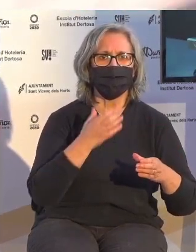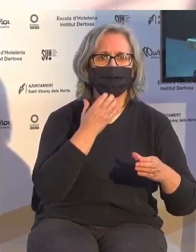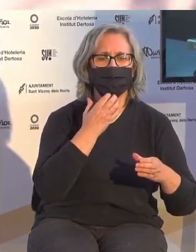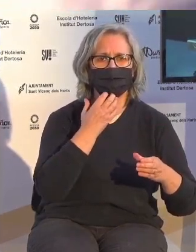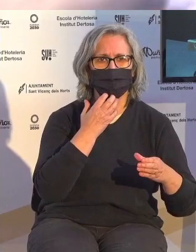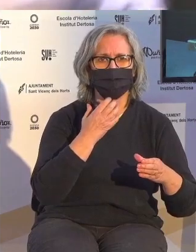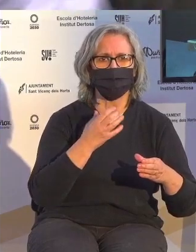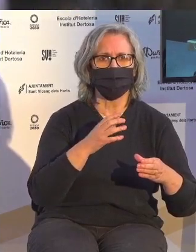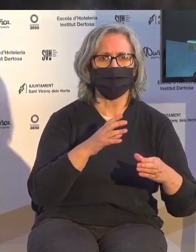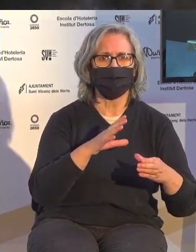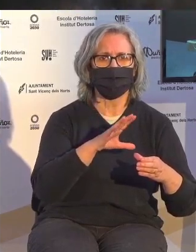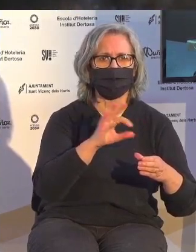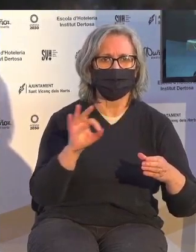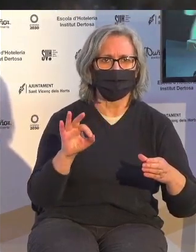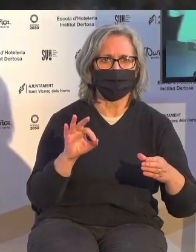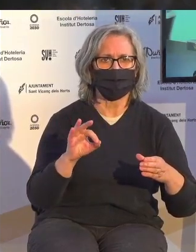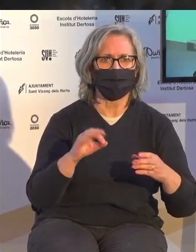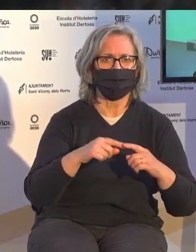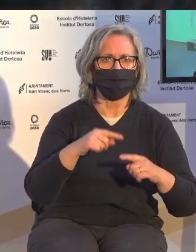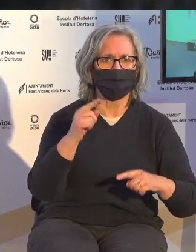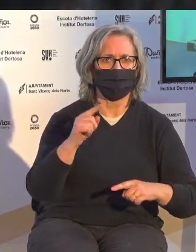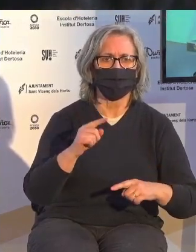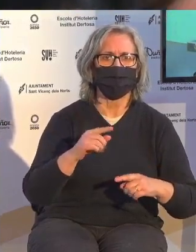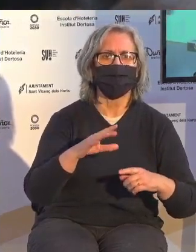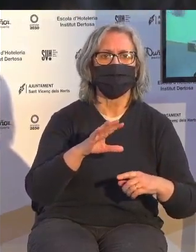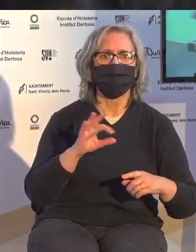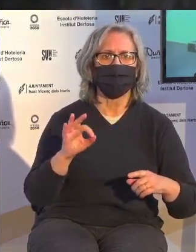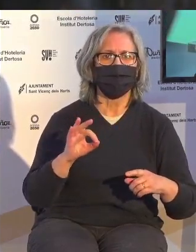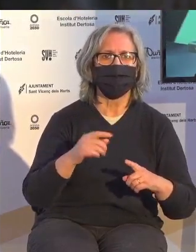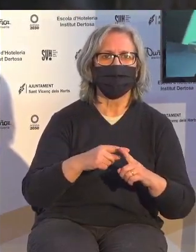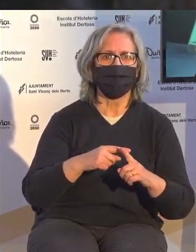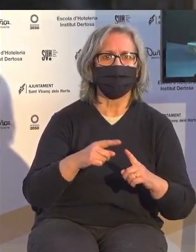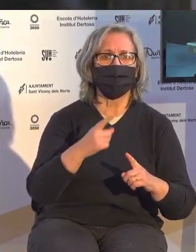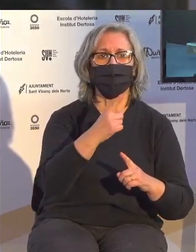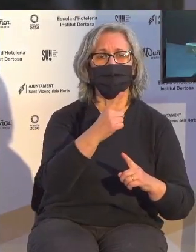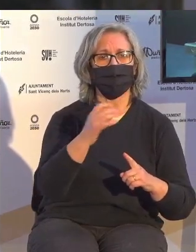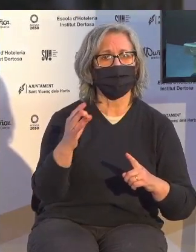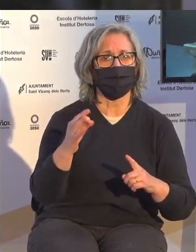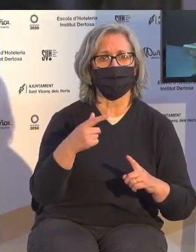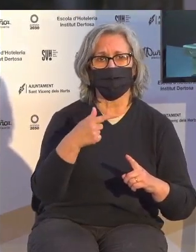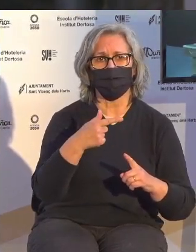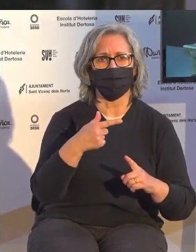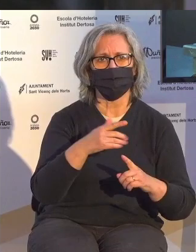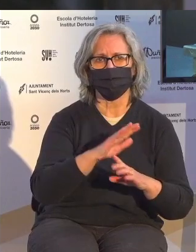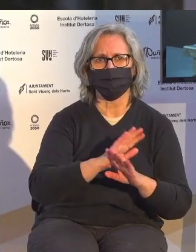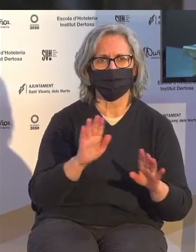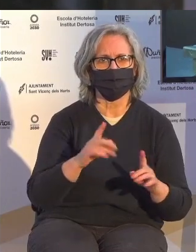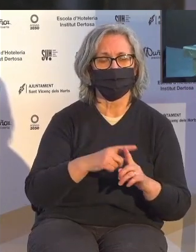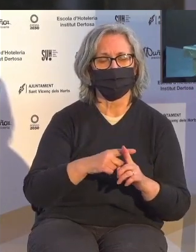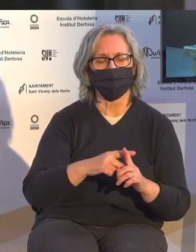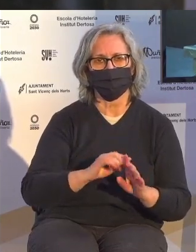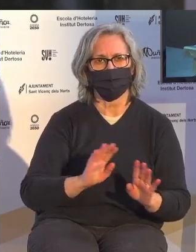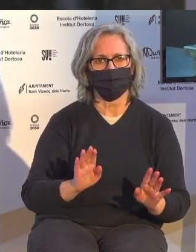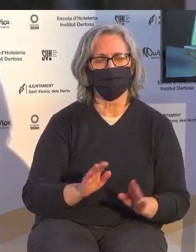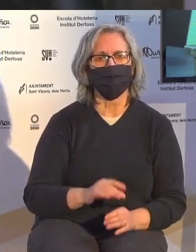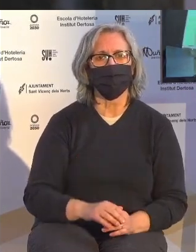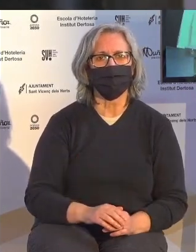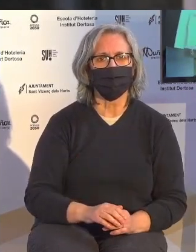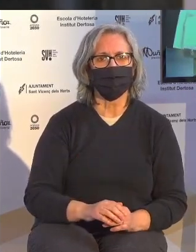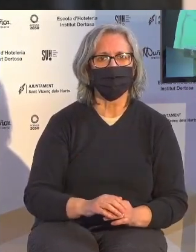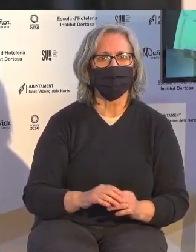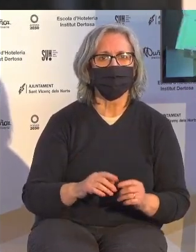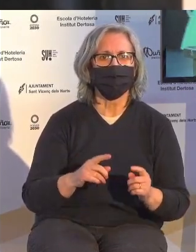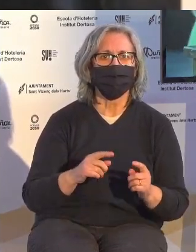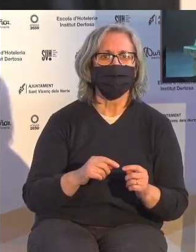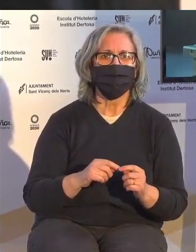cerca de 100 grados cuando toda la mayor parte del agua hasta evaporar es que vas comenzar a subir